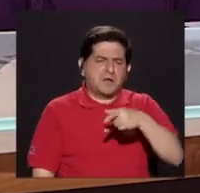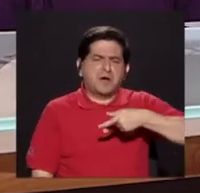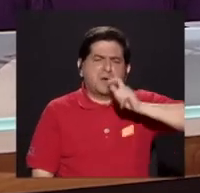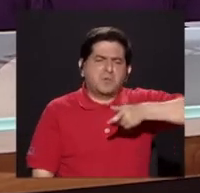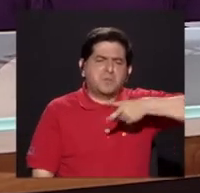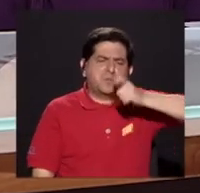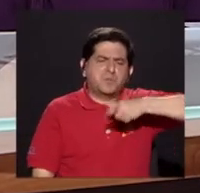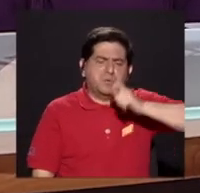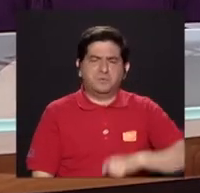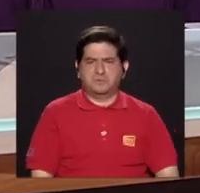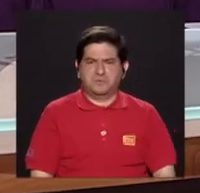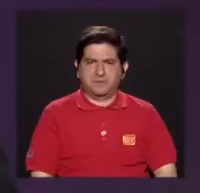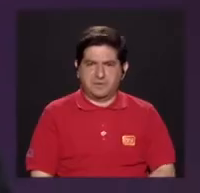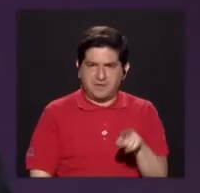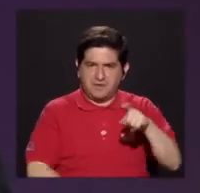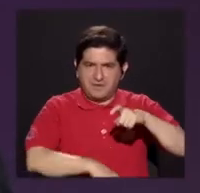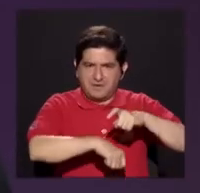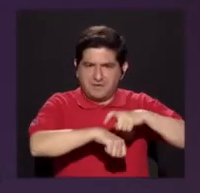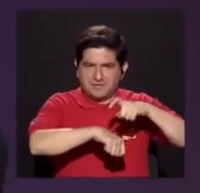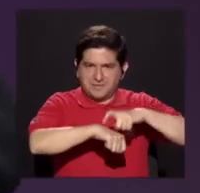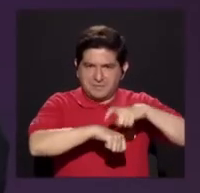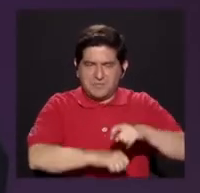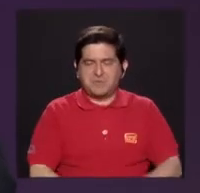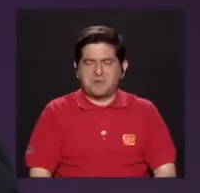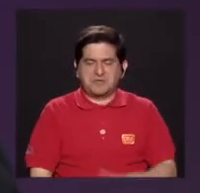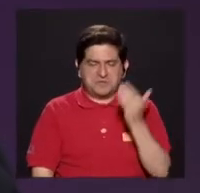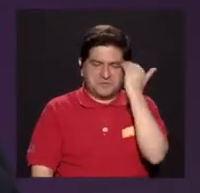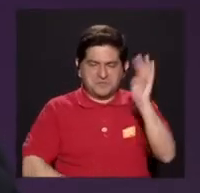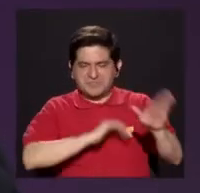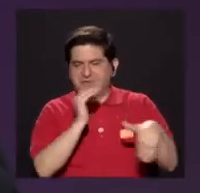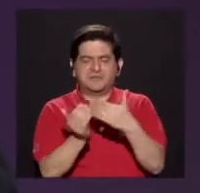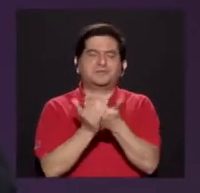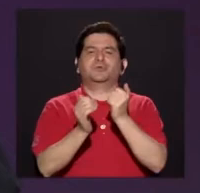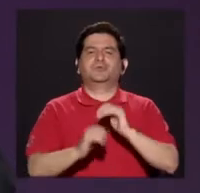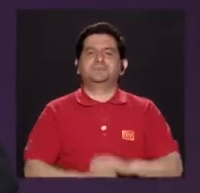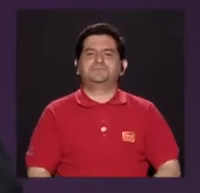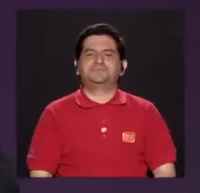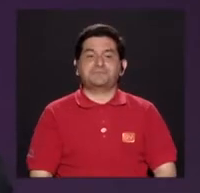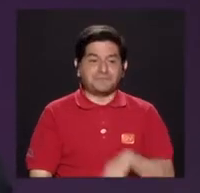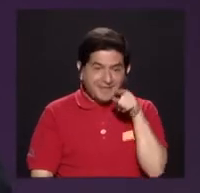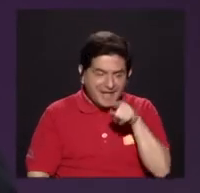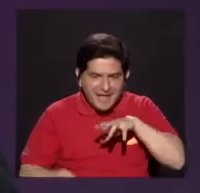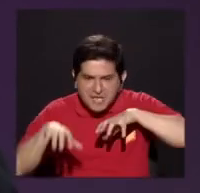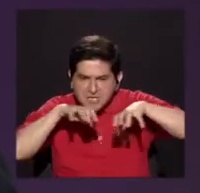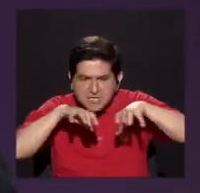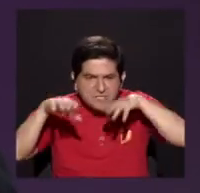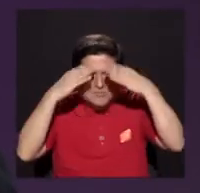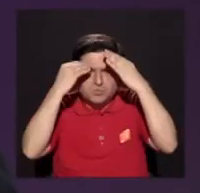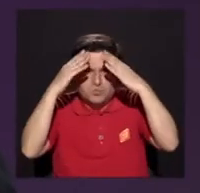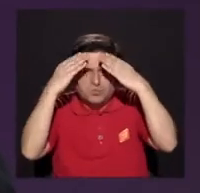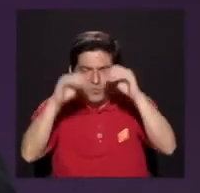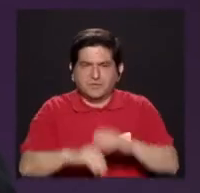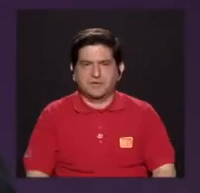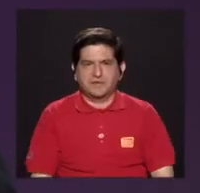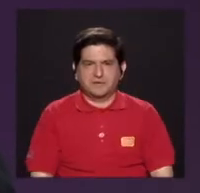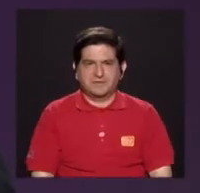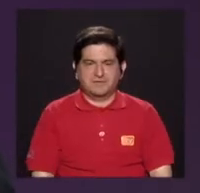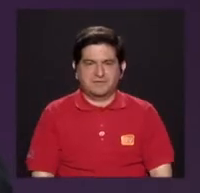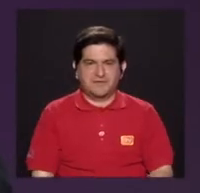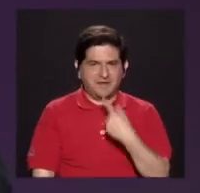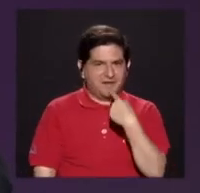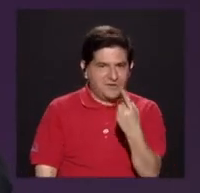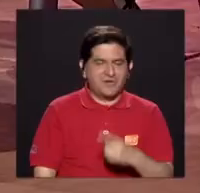traguitos y ahí se sabe todo. Ahí es donde se mueve mucha información. En la que le llaman la plena